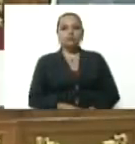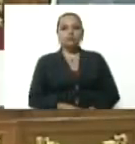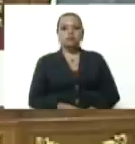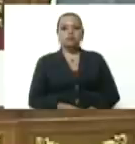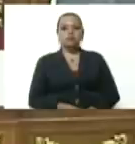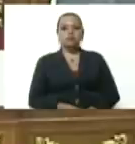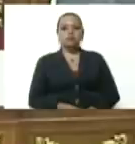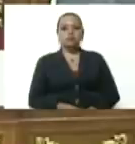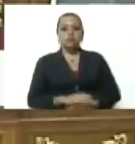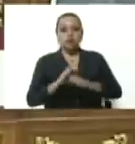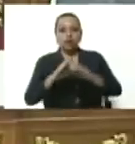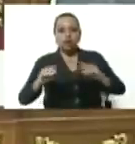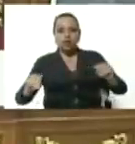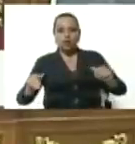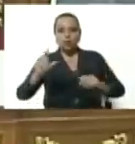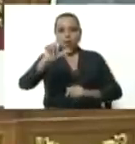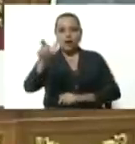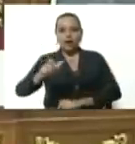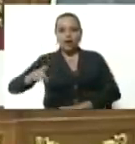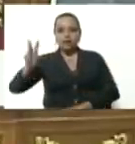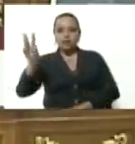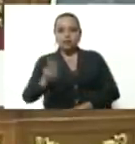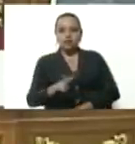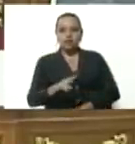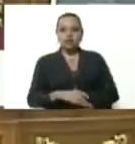en territorio esequibo, que